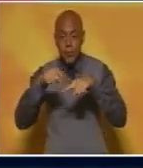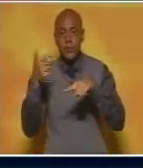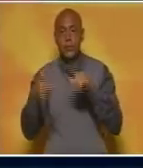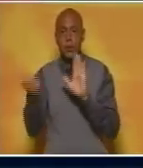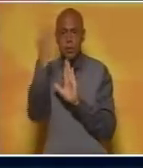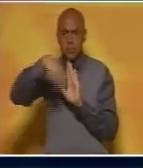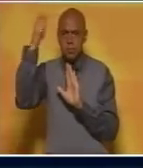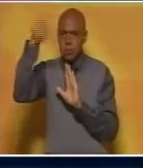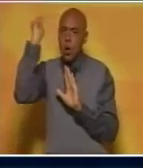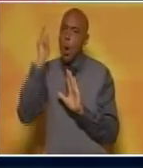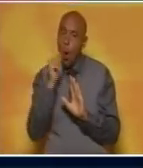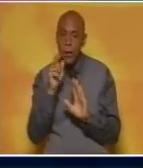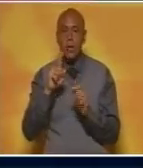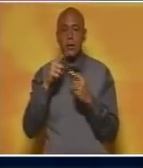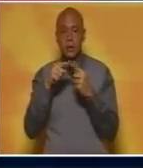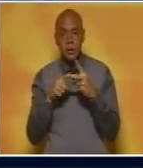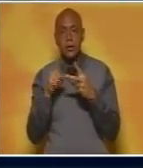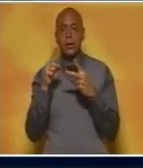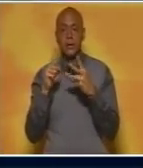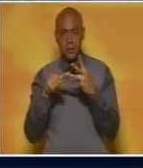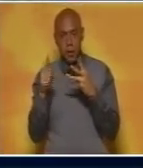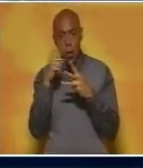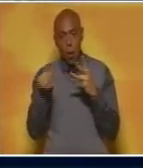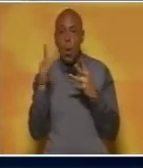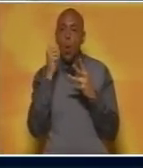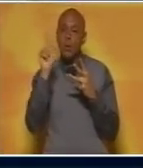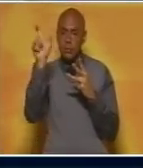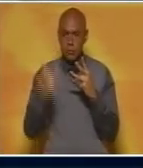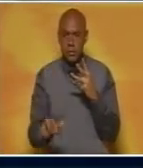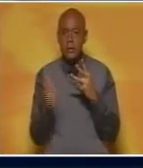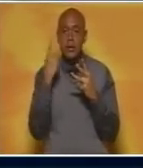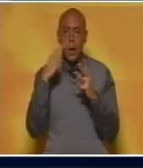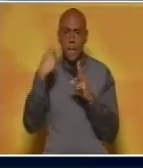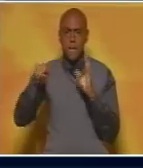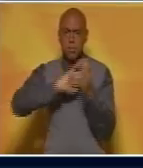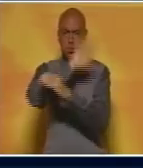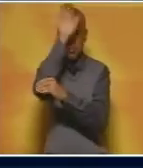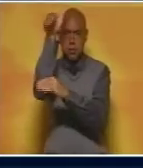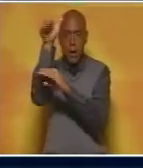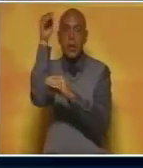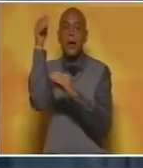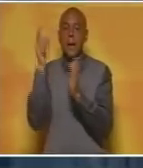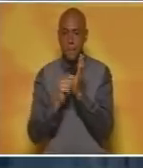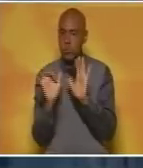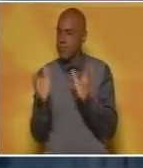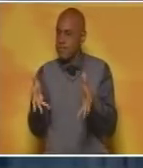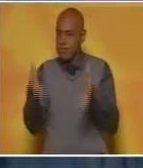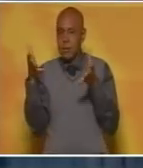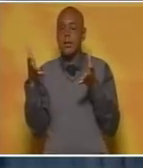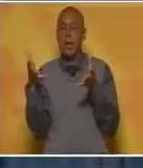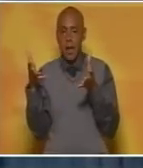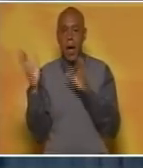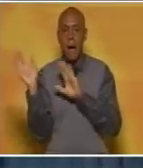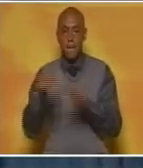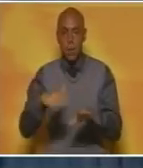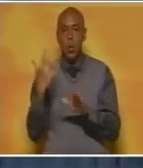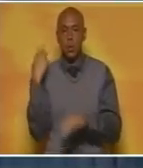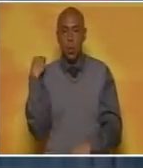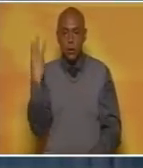de Adam Eaton, Juan Soto y Anthony Rendon fueron clave para consagrarse como los campeones de la